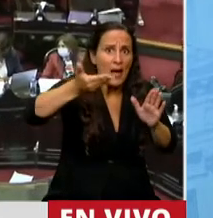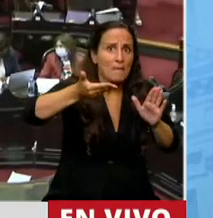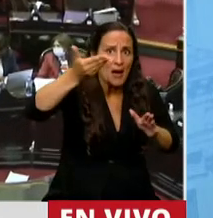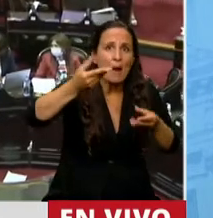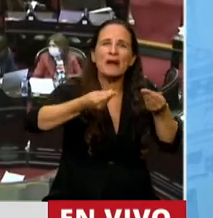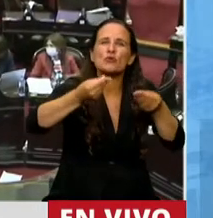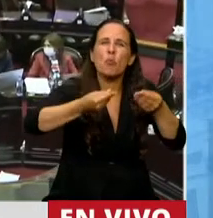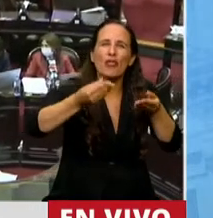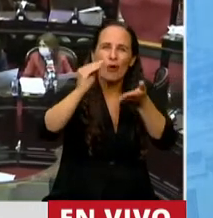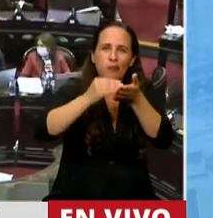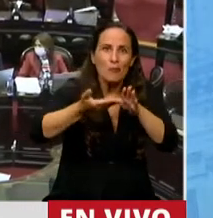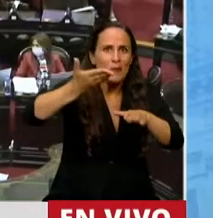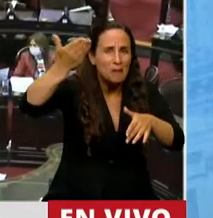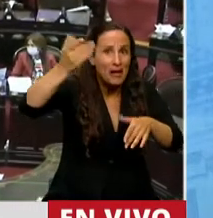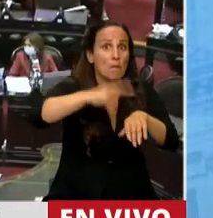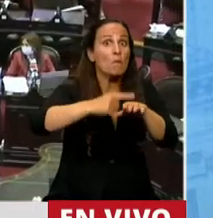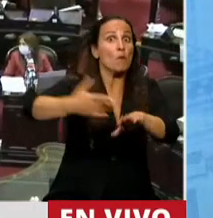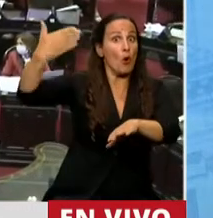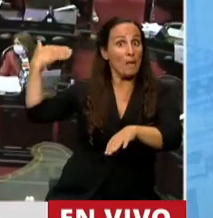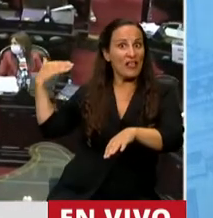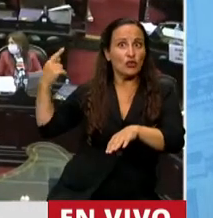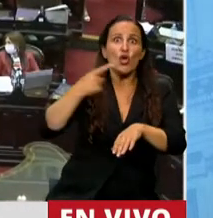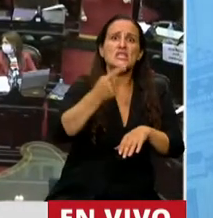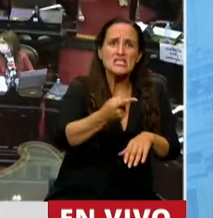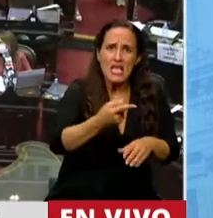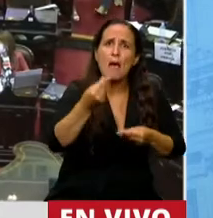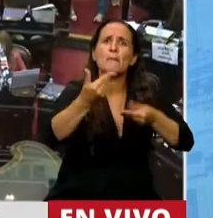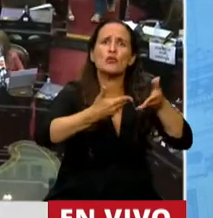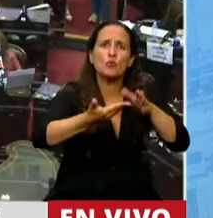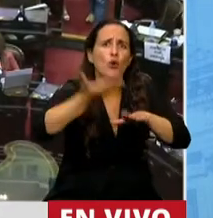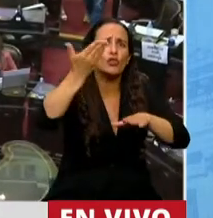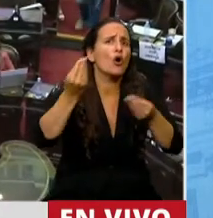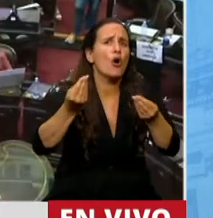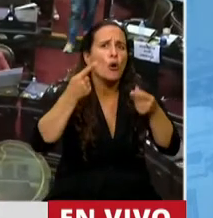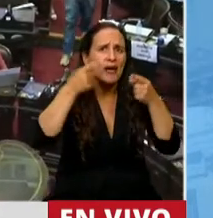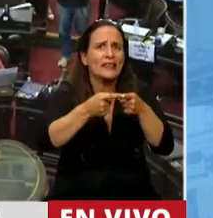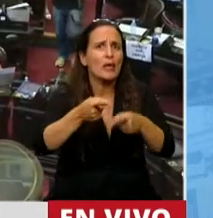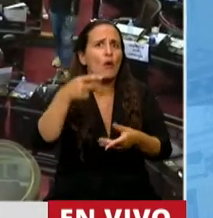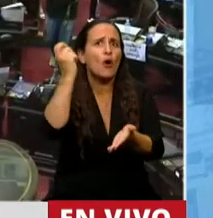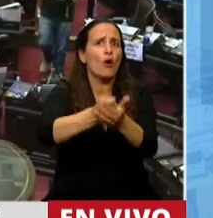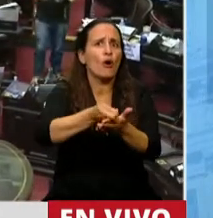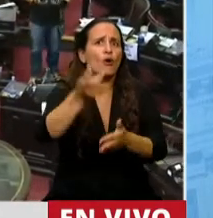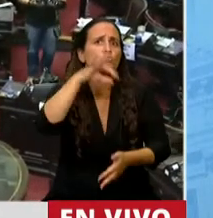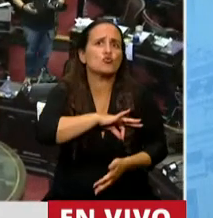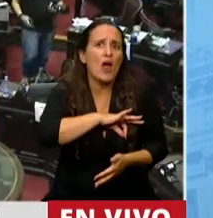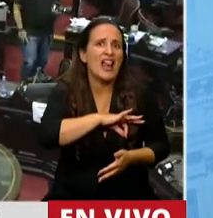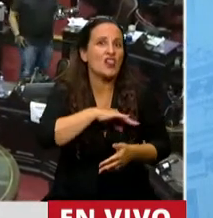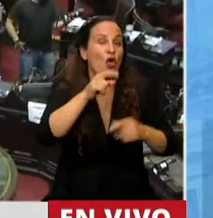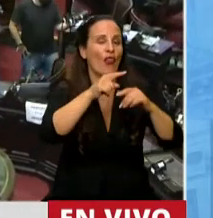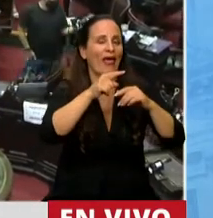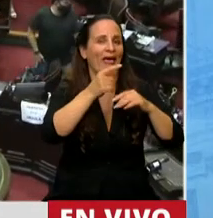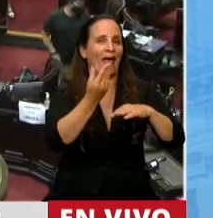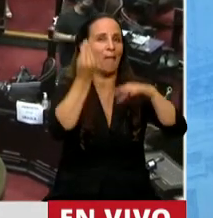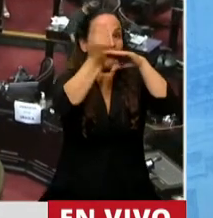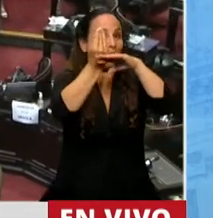momento se denunció que el aumento del presupuesto fue para pagar sueldos de los cargos jerárquicos de la armada